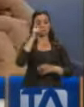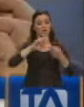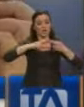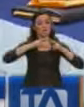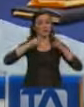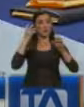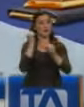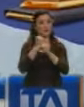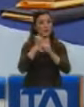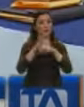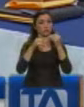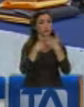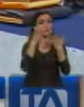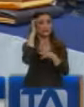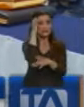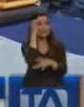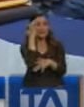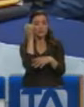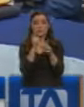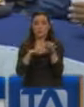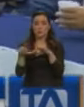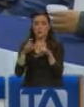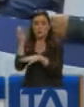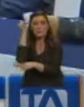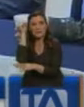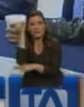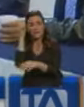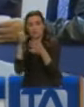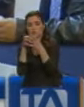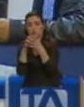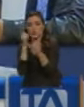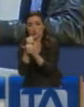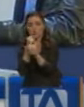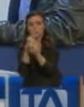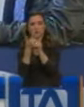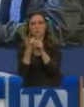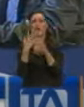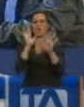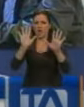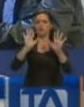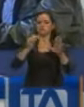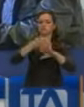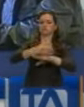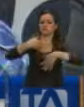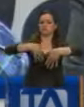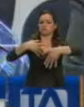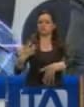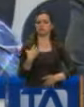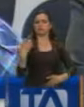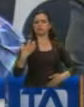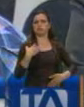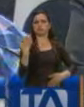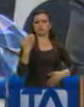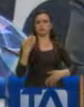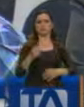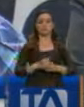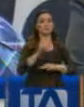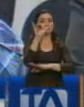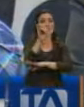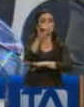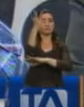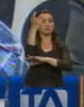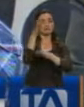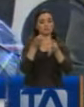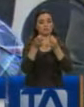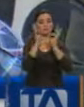a generar preocupación, sobre todo en los sectores sindicales, que ya anuncian movilizaciones y reclamos. El día sábado 13